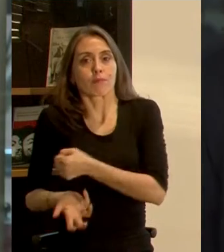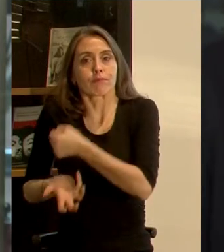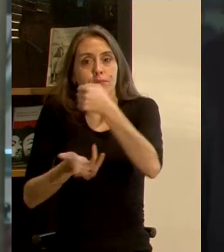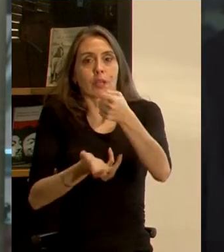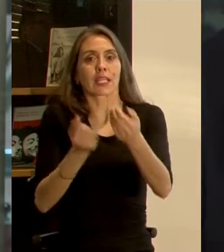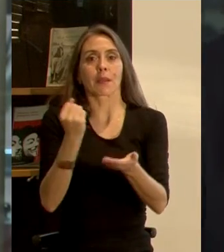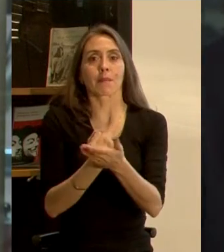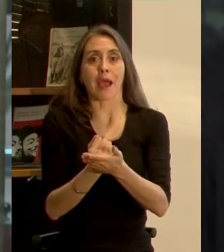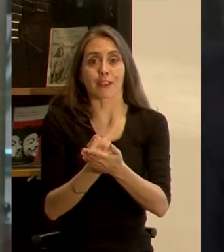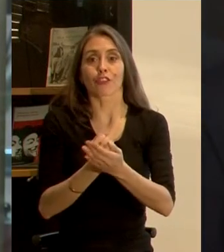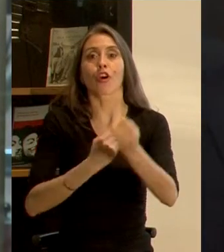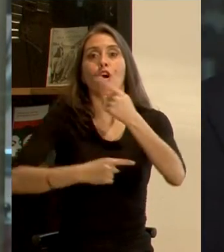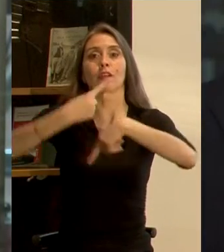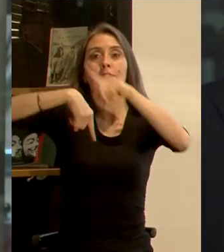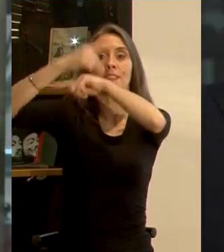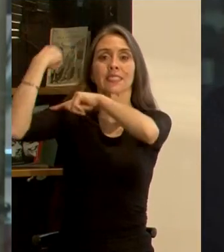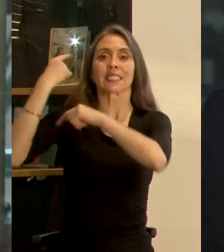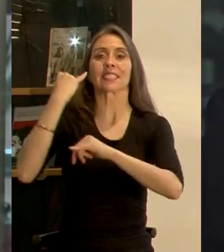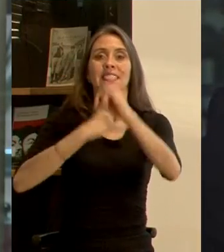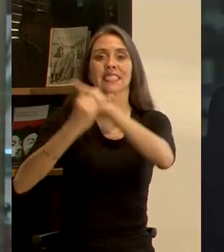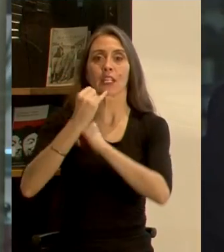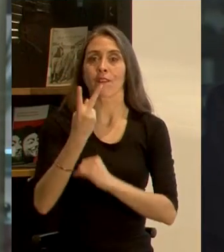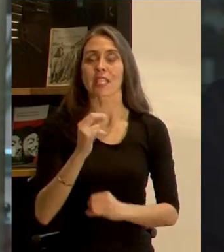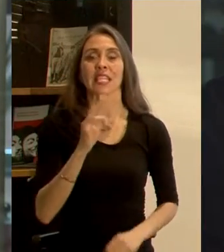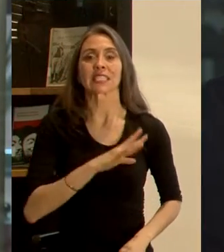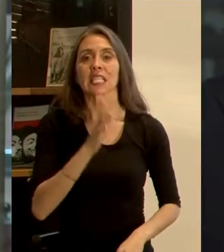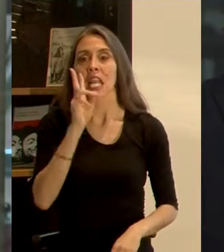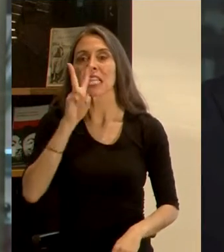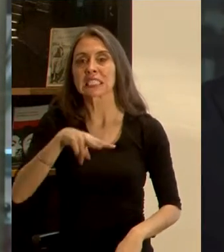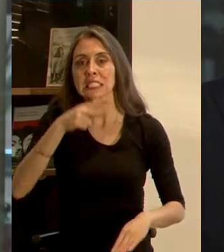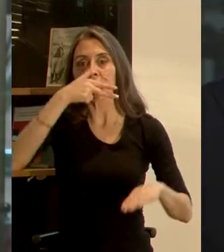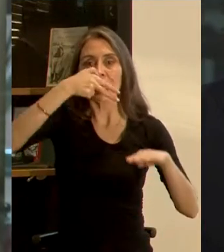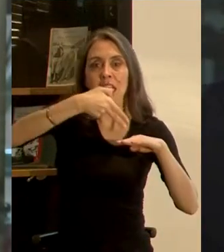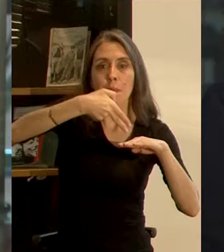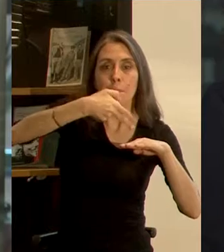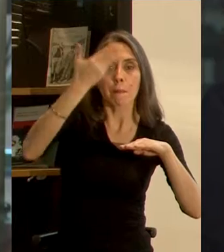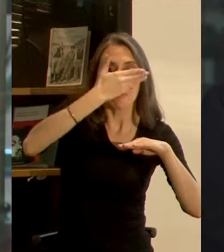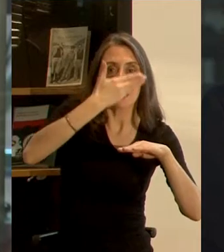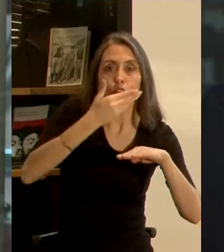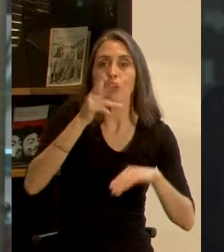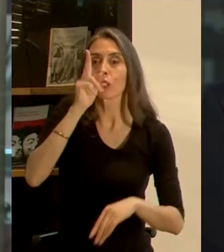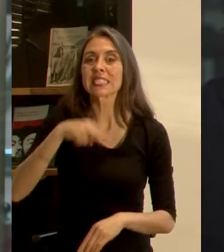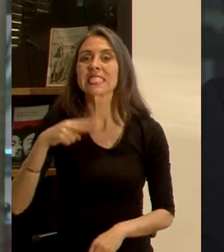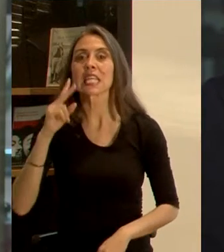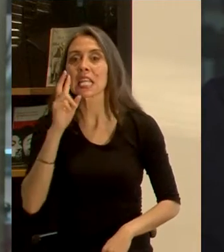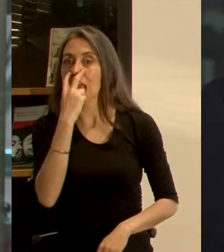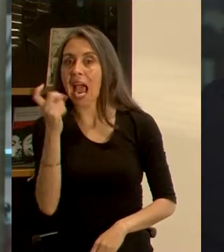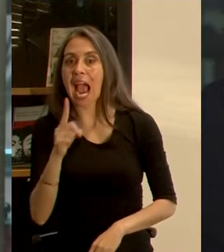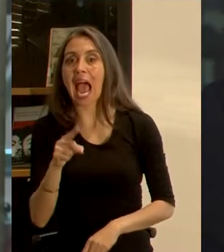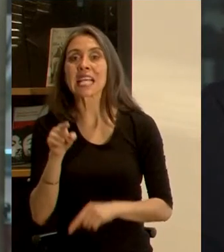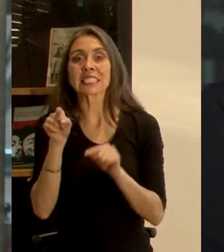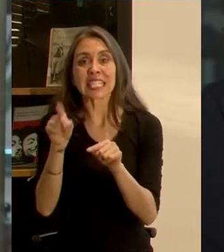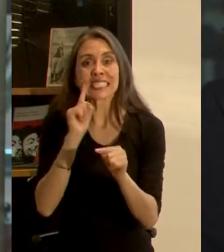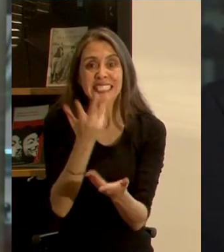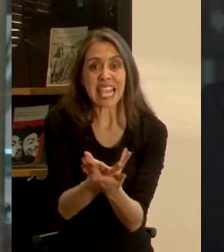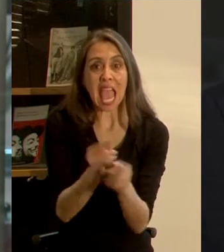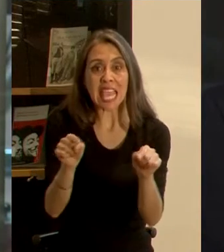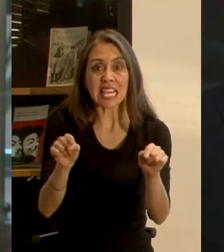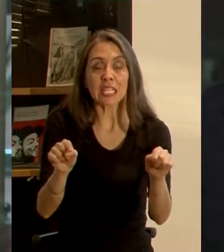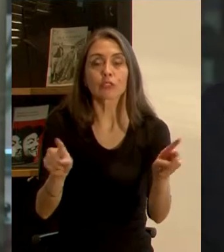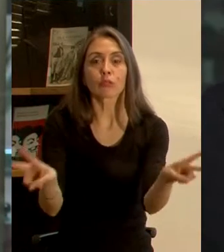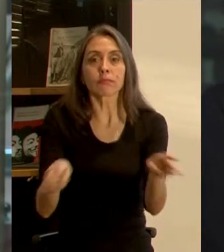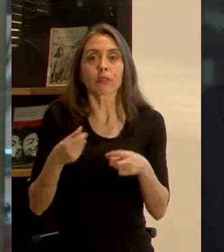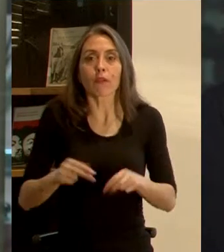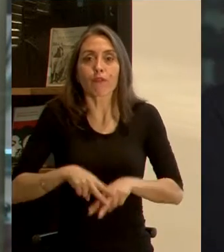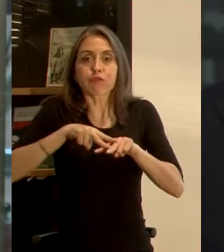la historia del siglo XX. Chile no tuvo petróleo y no tuvo gas. Esa era la geopolítica del siglo XX. Pero Chile, en el